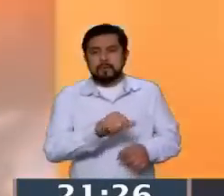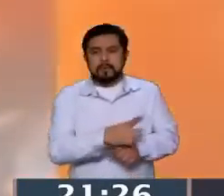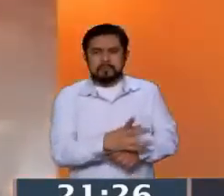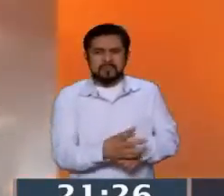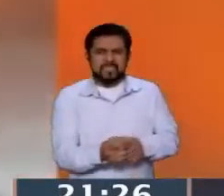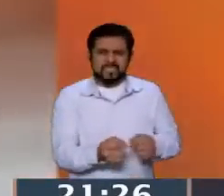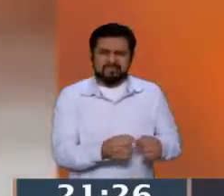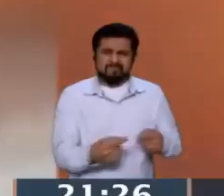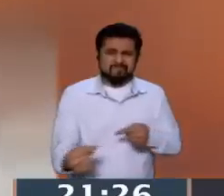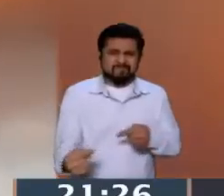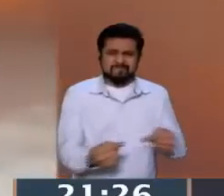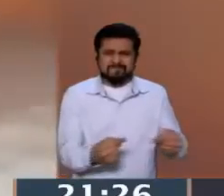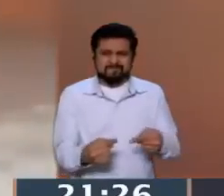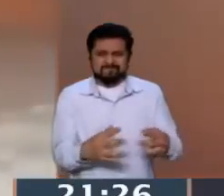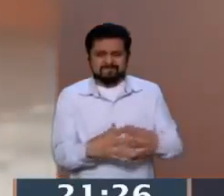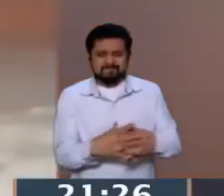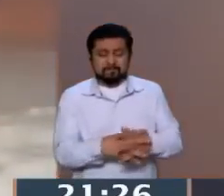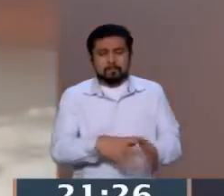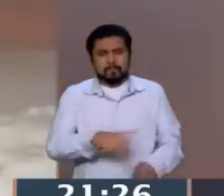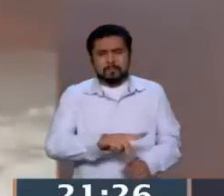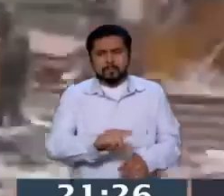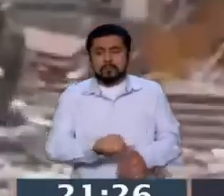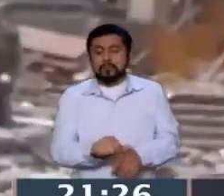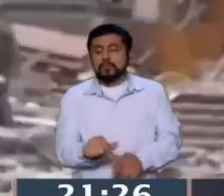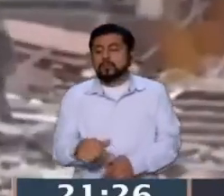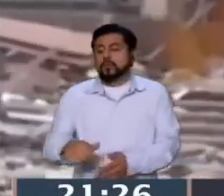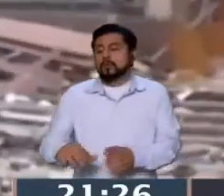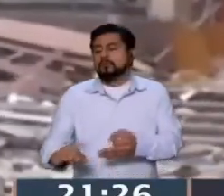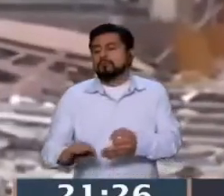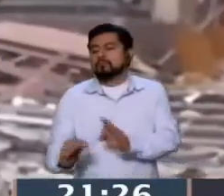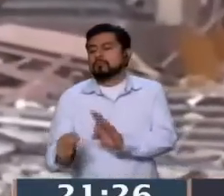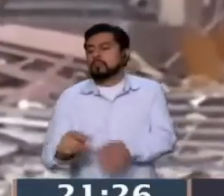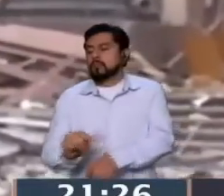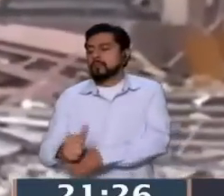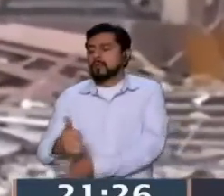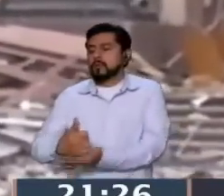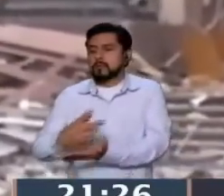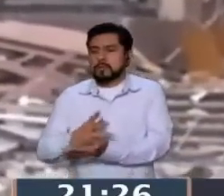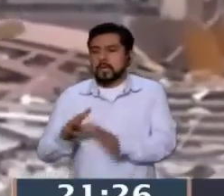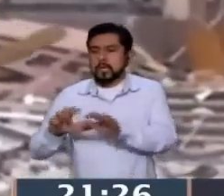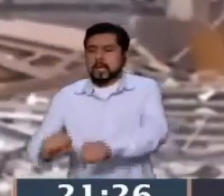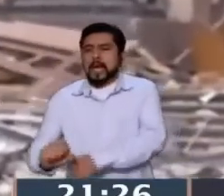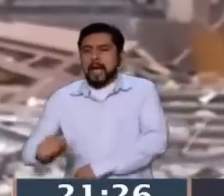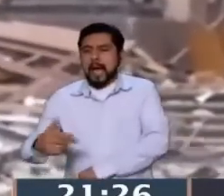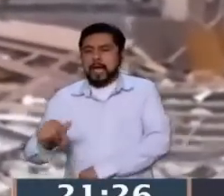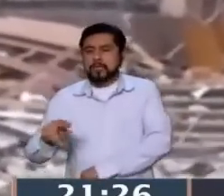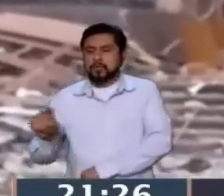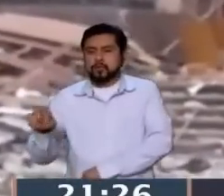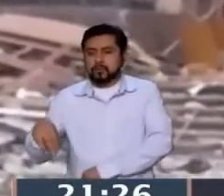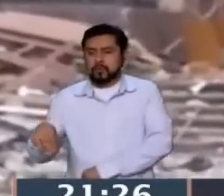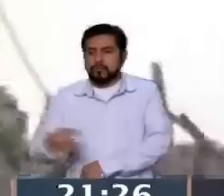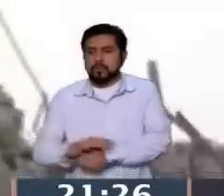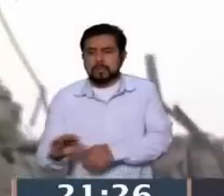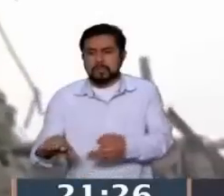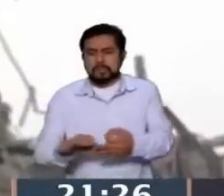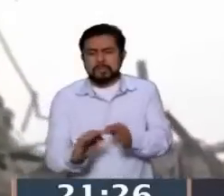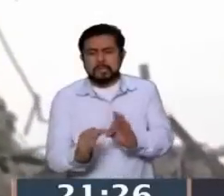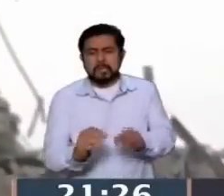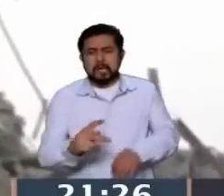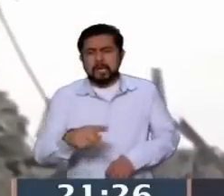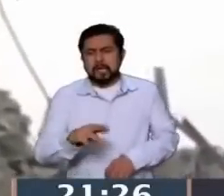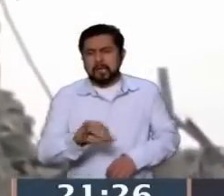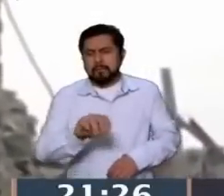sin embargo los rusos tomaron otra ciudad importante geográficamente jerson una región cercana a crimea